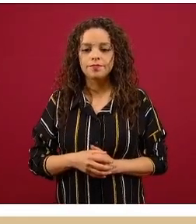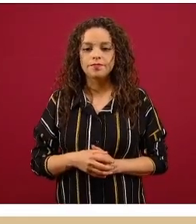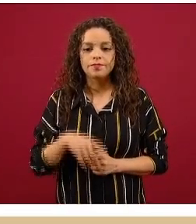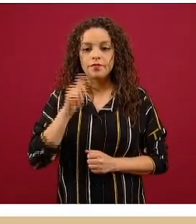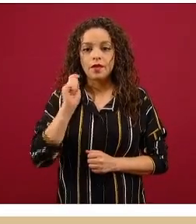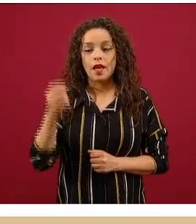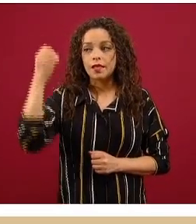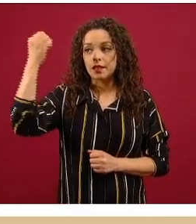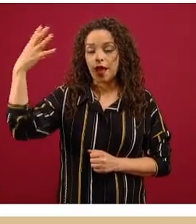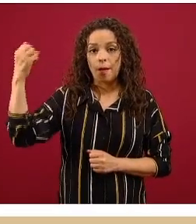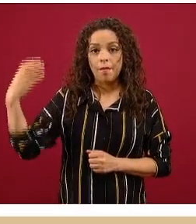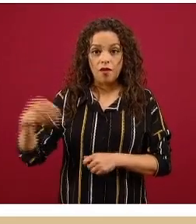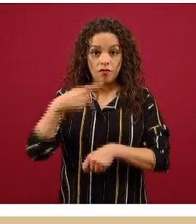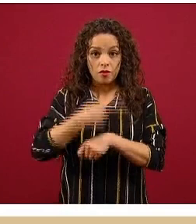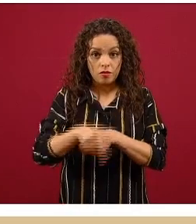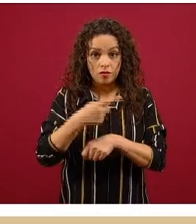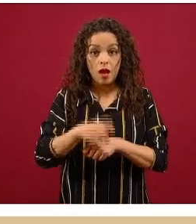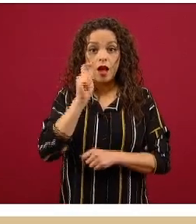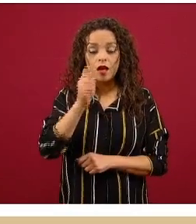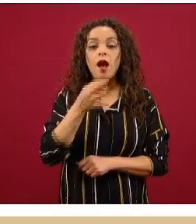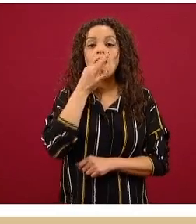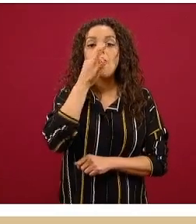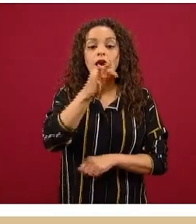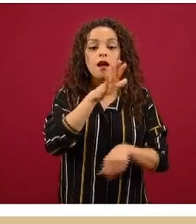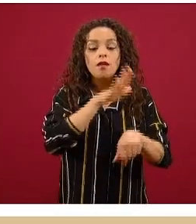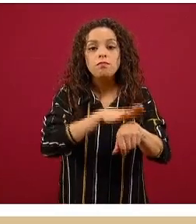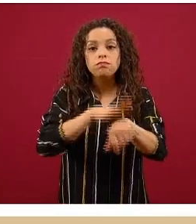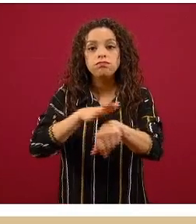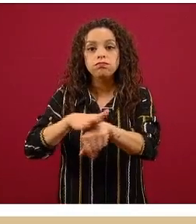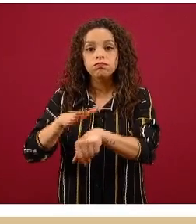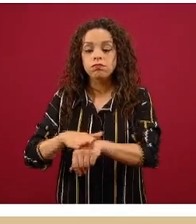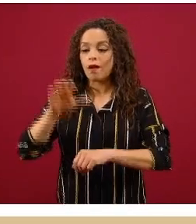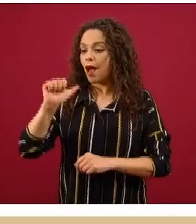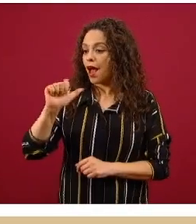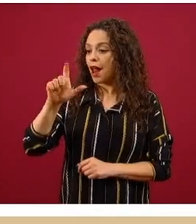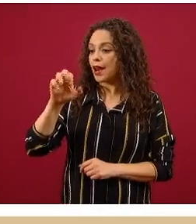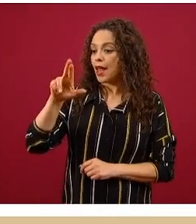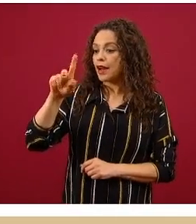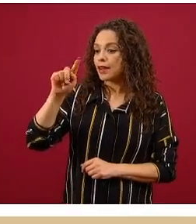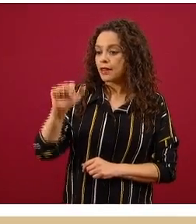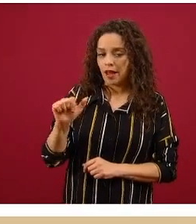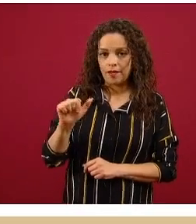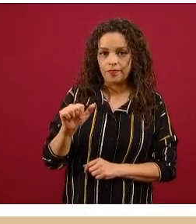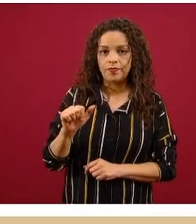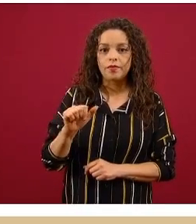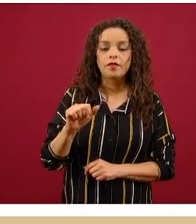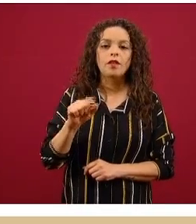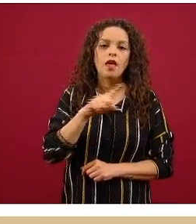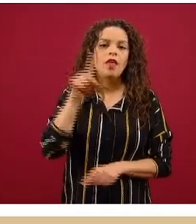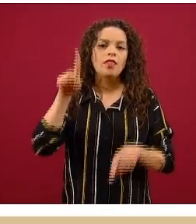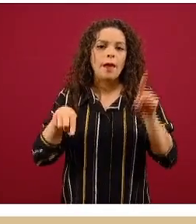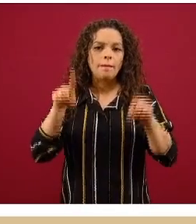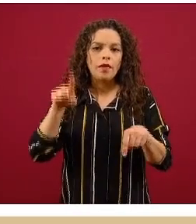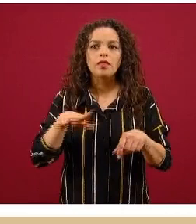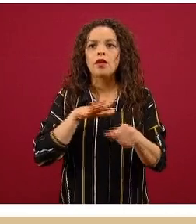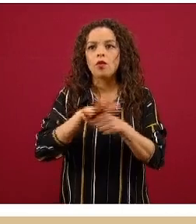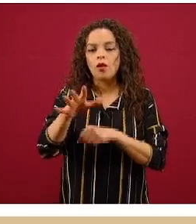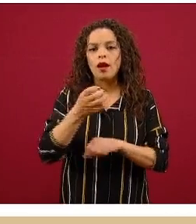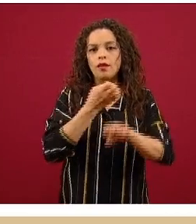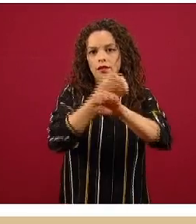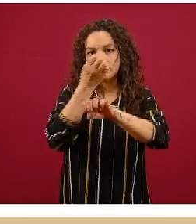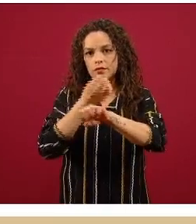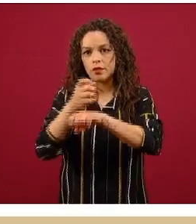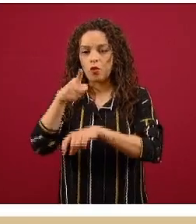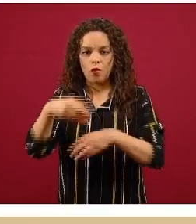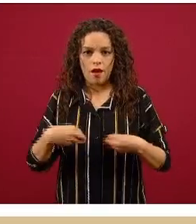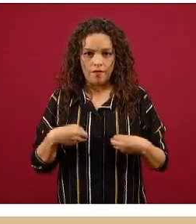riesgo COVID es alertarnos como población en la entidad federativa en la que nos encontremos residiendo en este